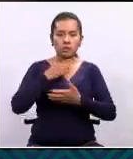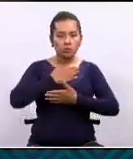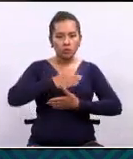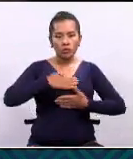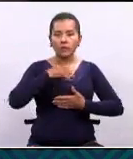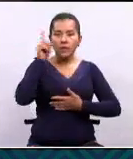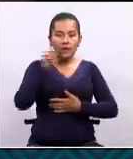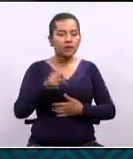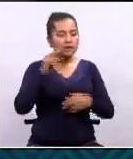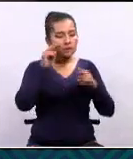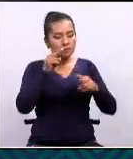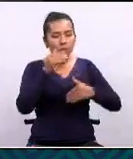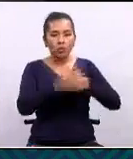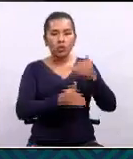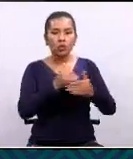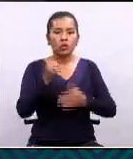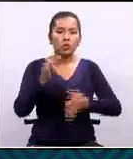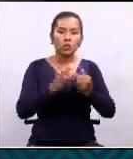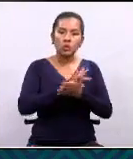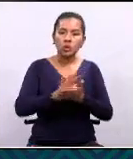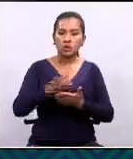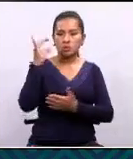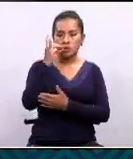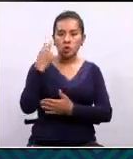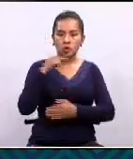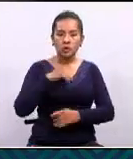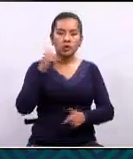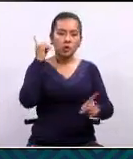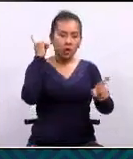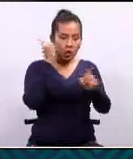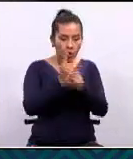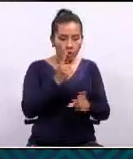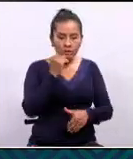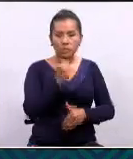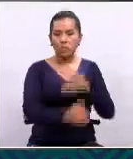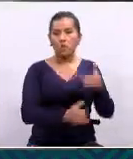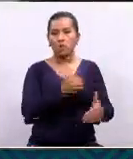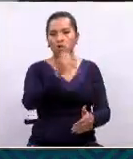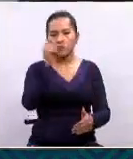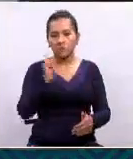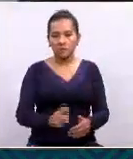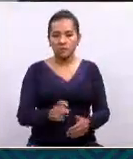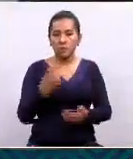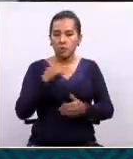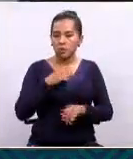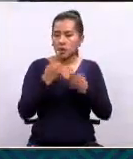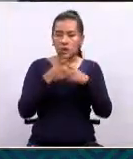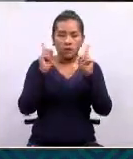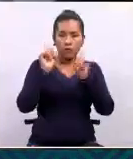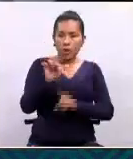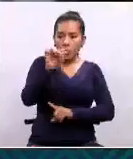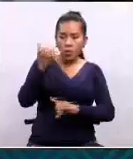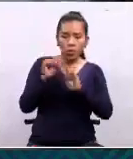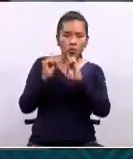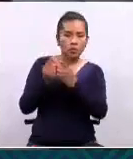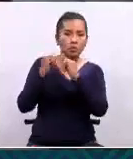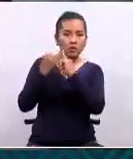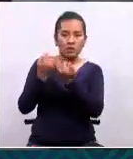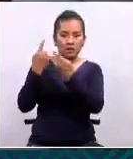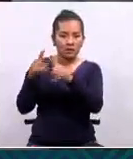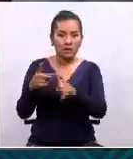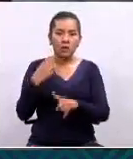proceso de justicia en Bolivia. Nosotros somos respetuosos del debido proceso y a diferencia de otras personas o instancias, no vamos